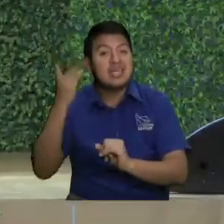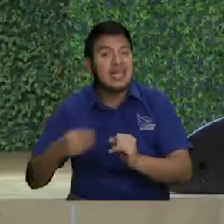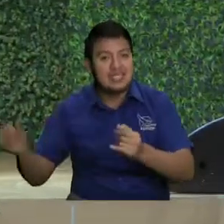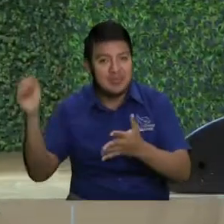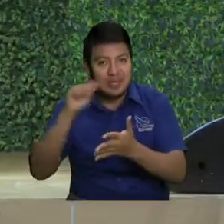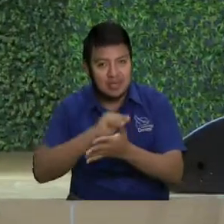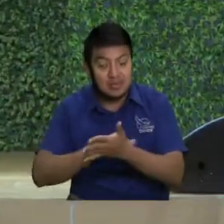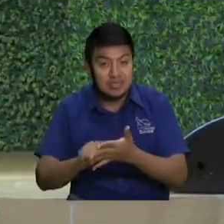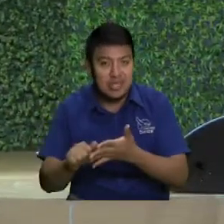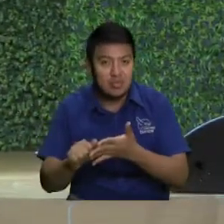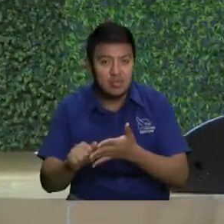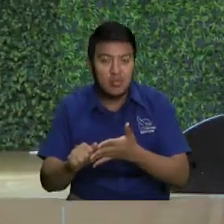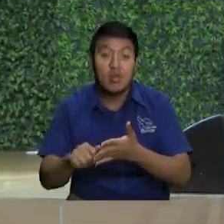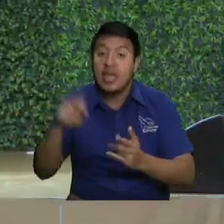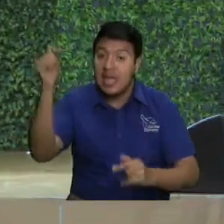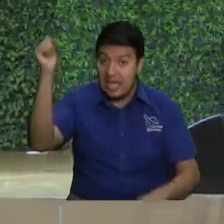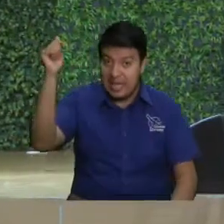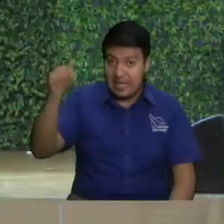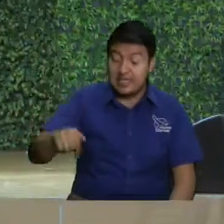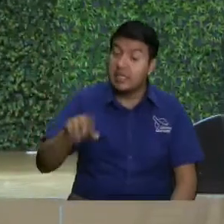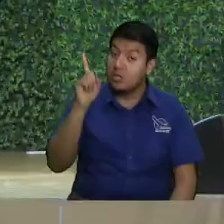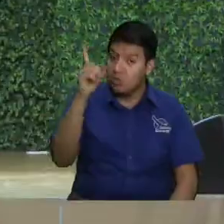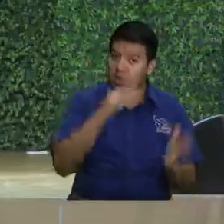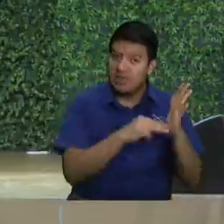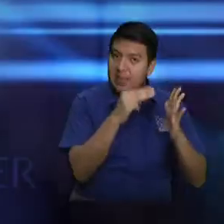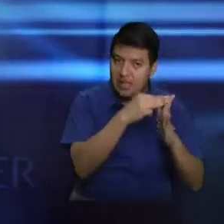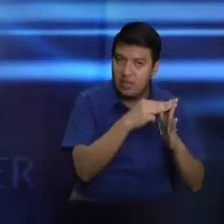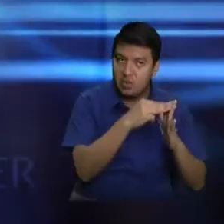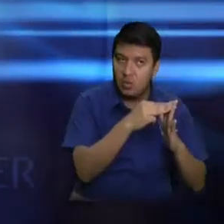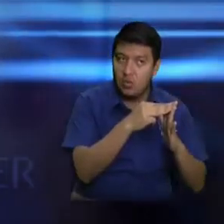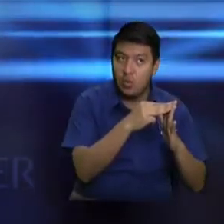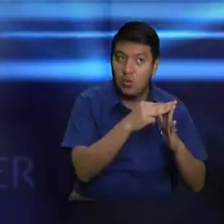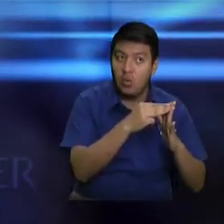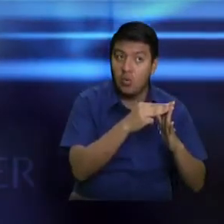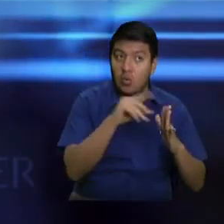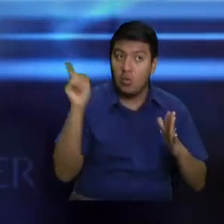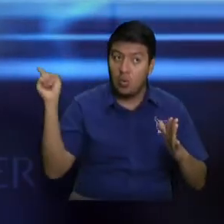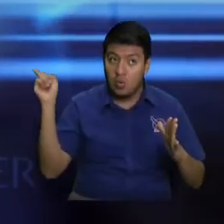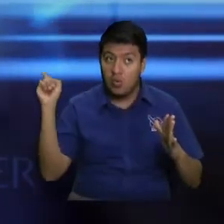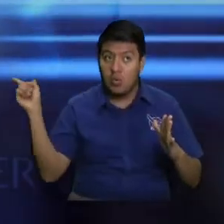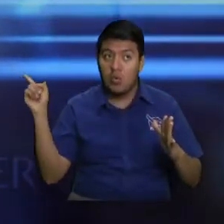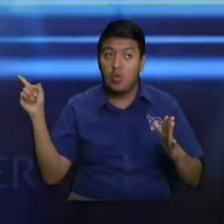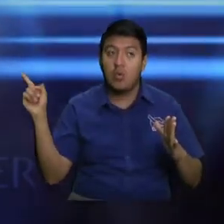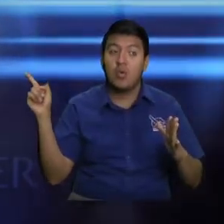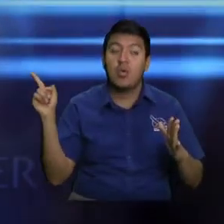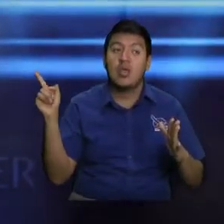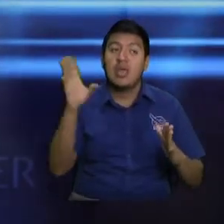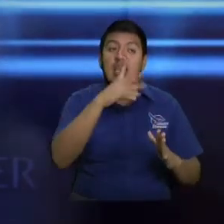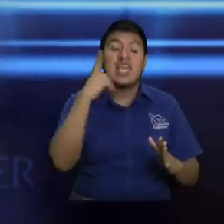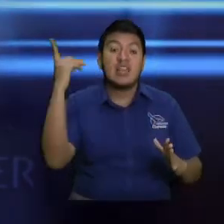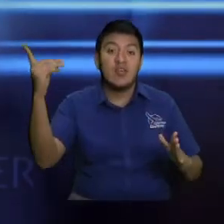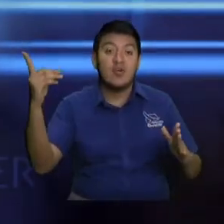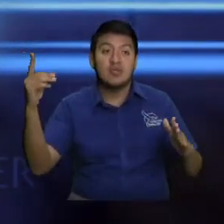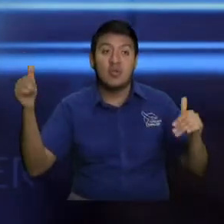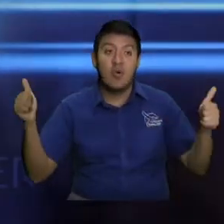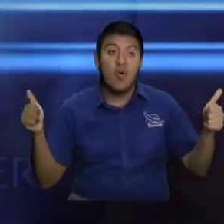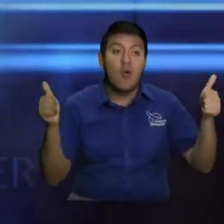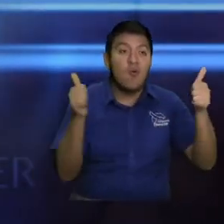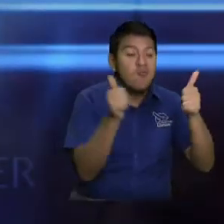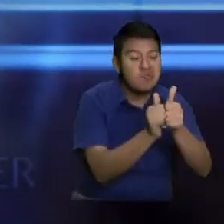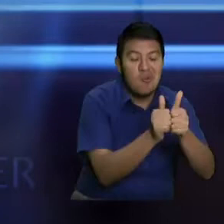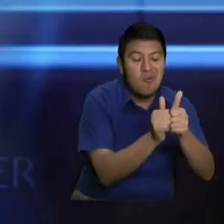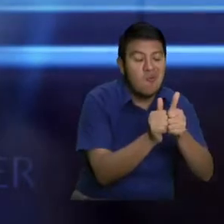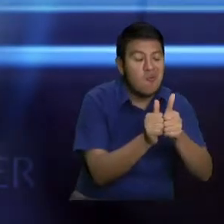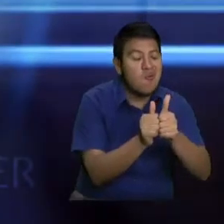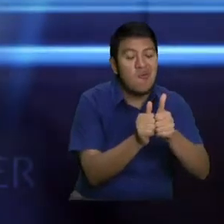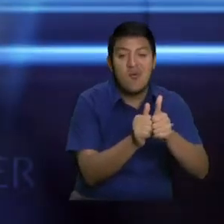apóstol Pablo en este caso diciendo de una manera implícita, aunque después la dice también explícita, no quiero